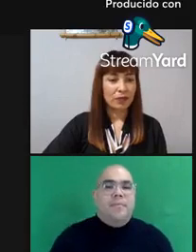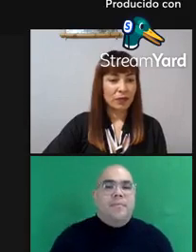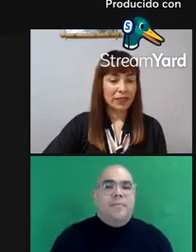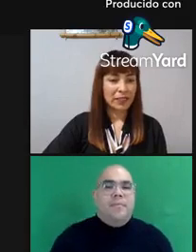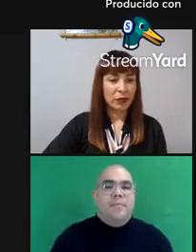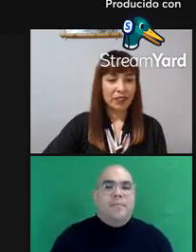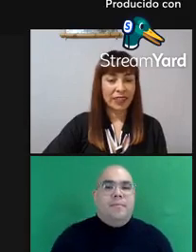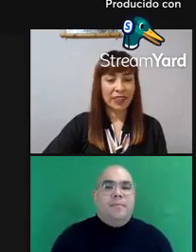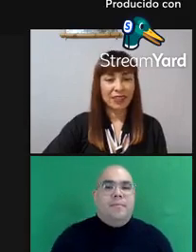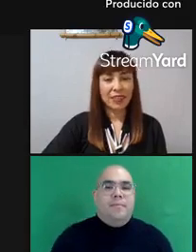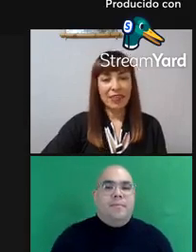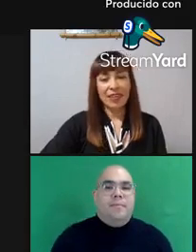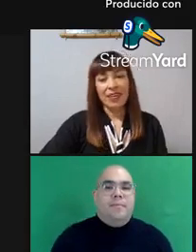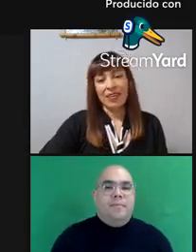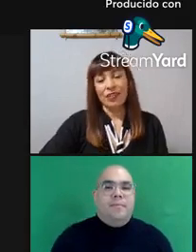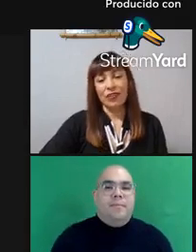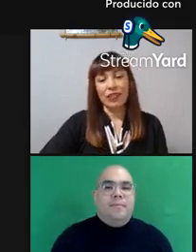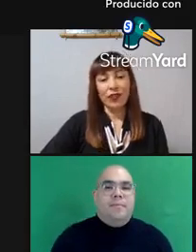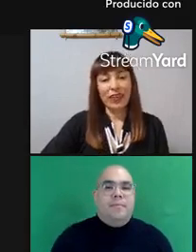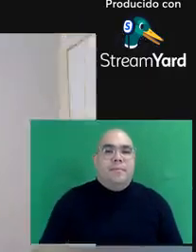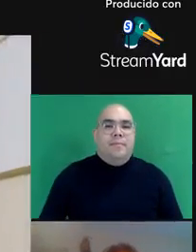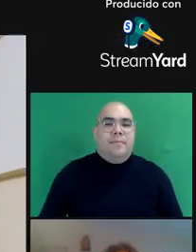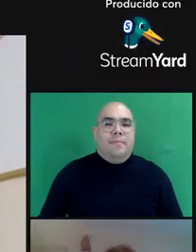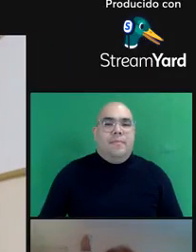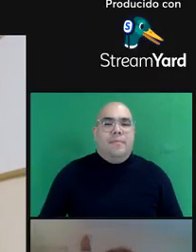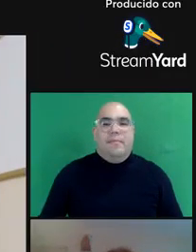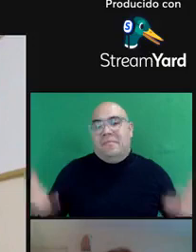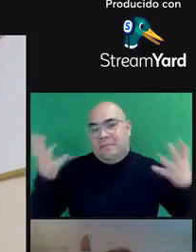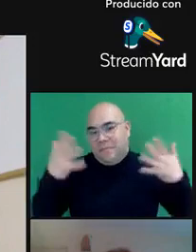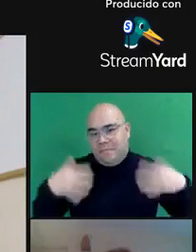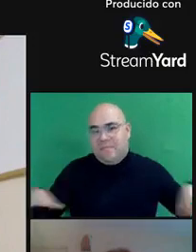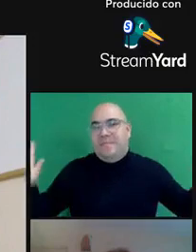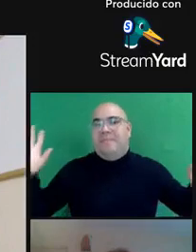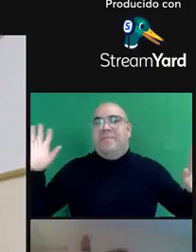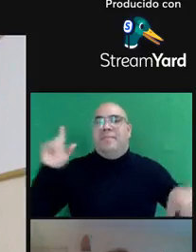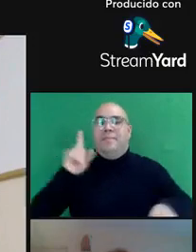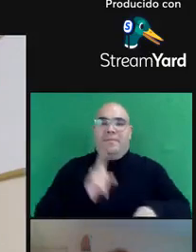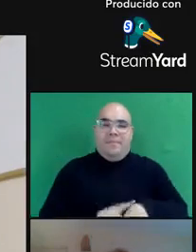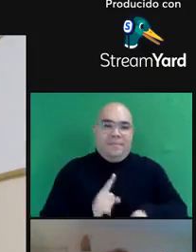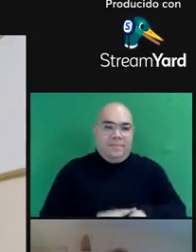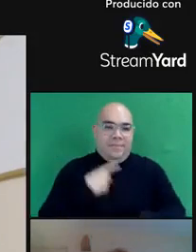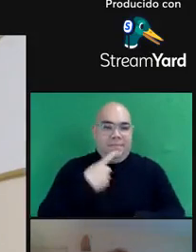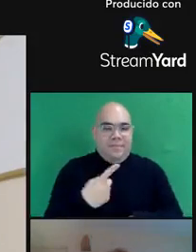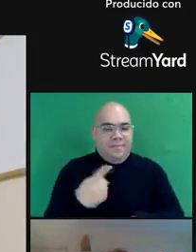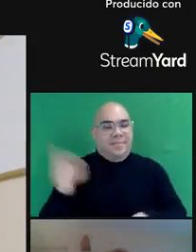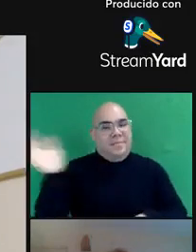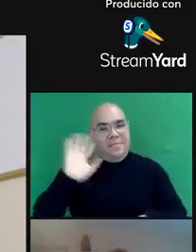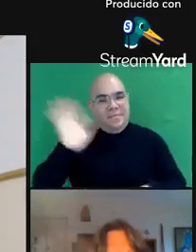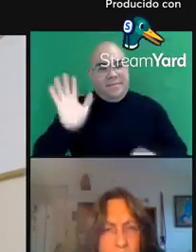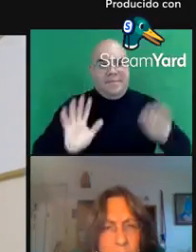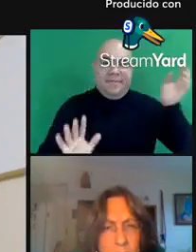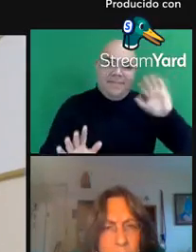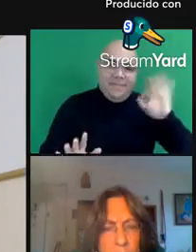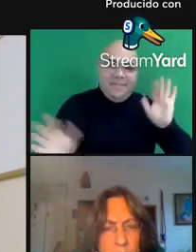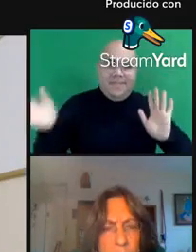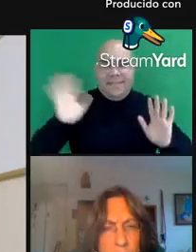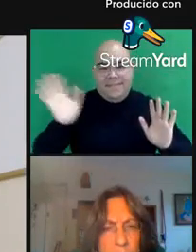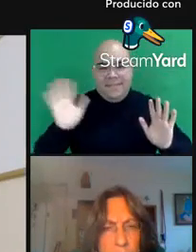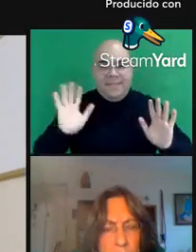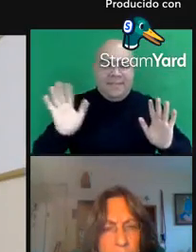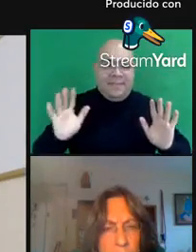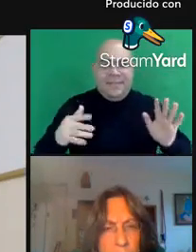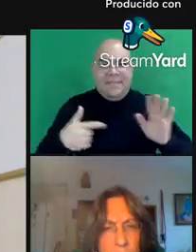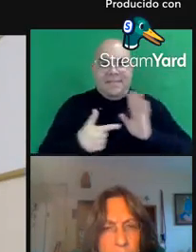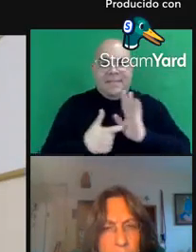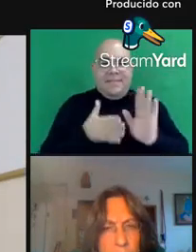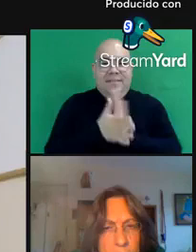Bueno, pues entonces... Yo siento que ya es el momento, ¿no?, de despedirnos, de alguna manera también. En